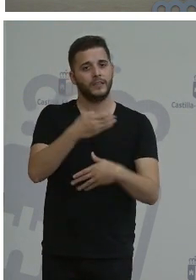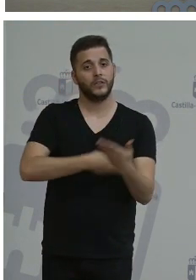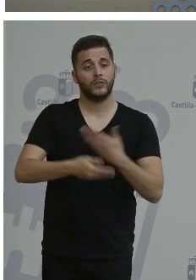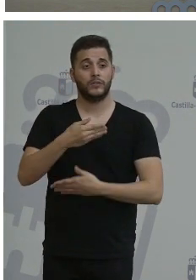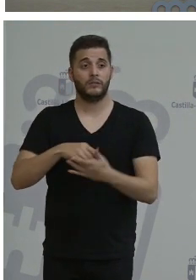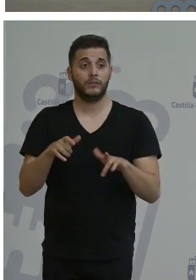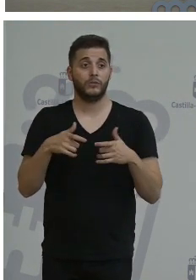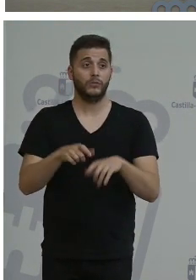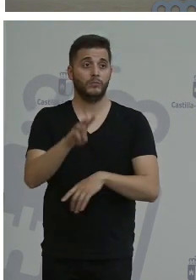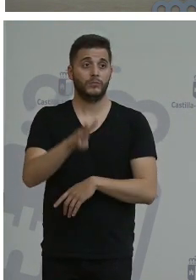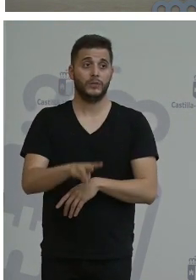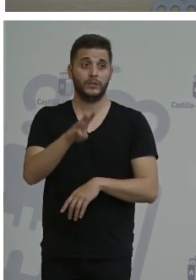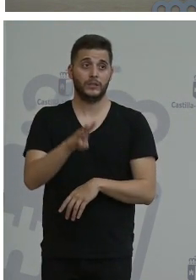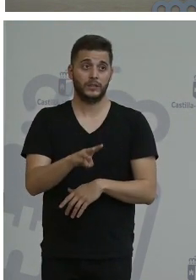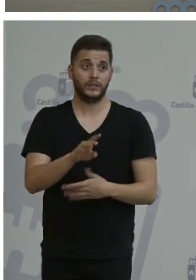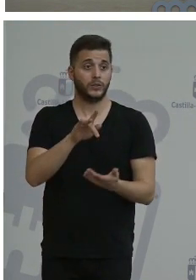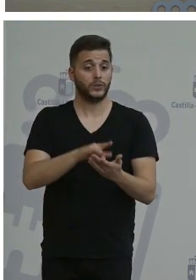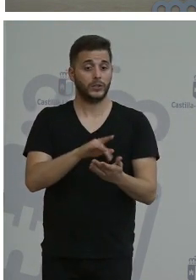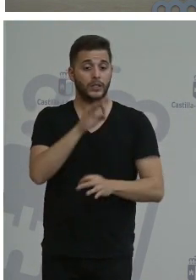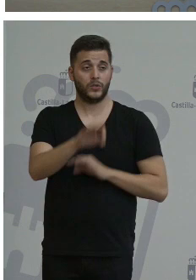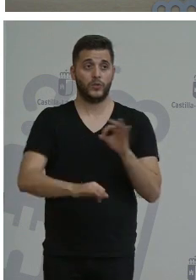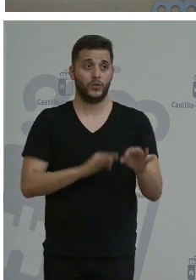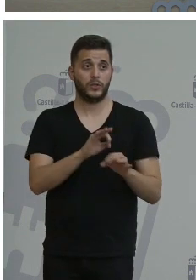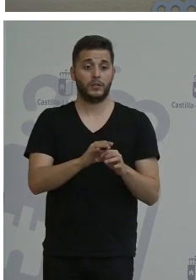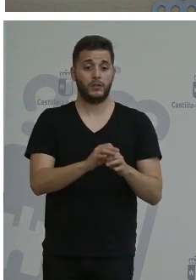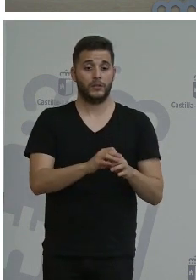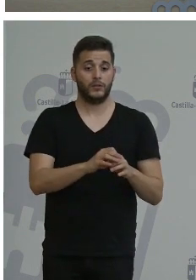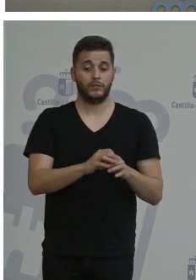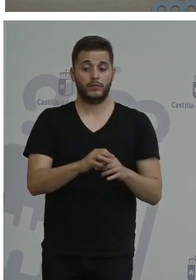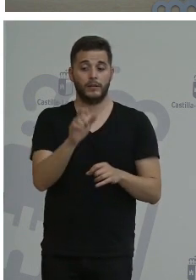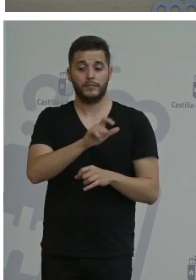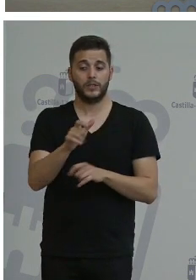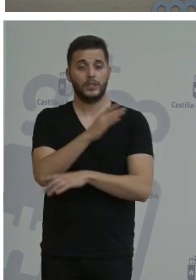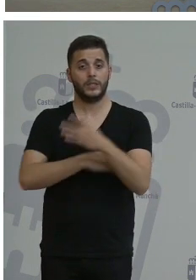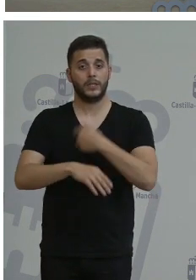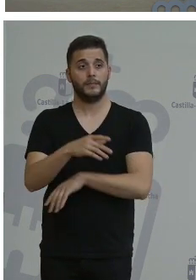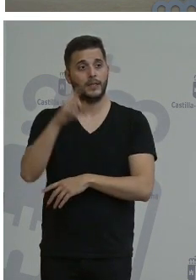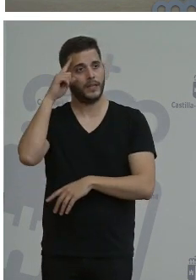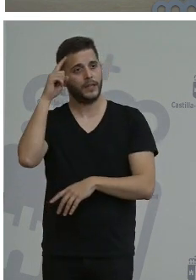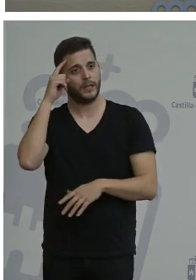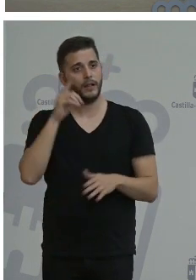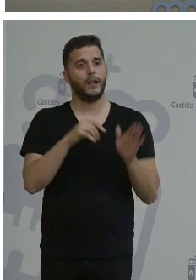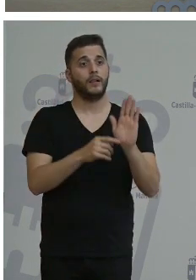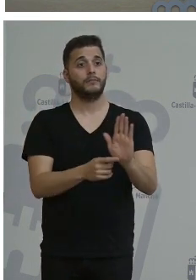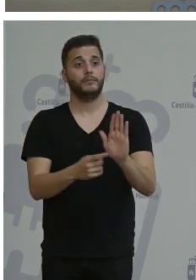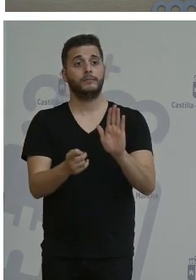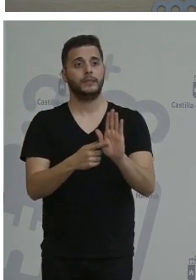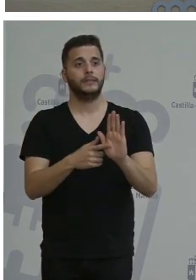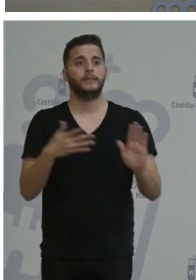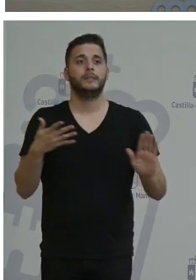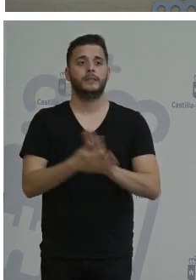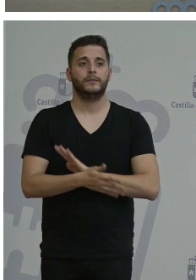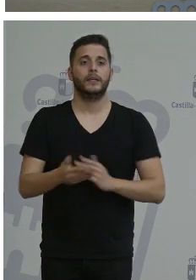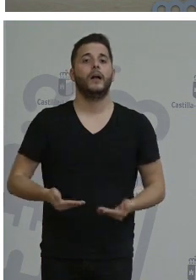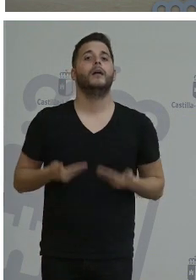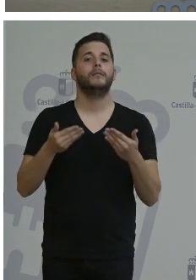sector, ¿no? Y con las organizaciones que representan a las personas con discapacidad intelectual, pues sí que ayuda a las administraciones